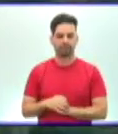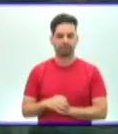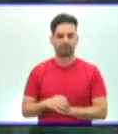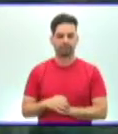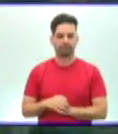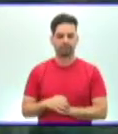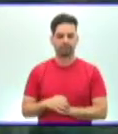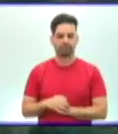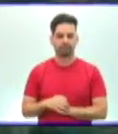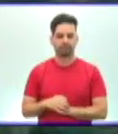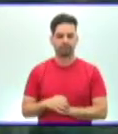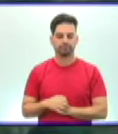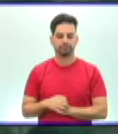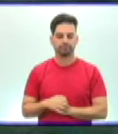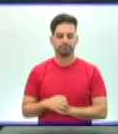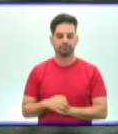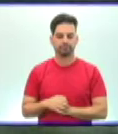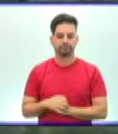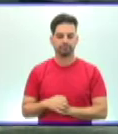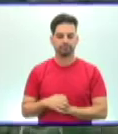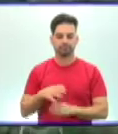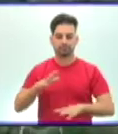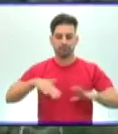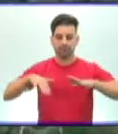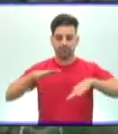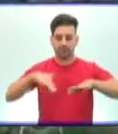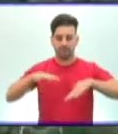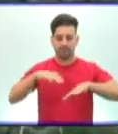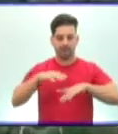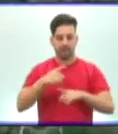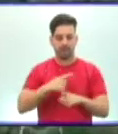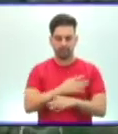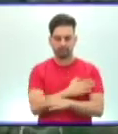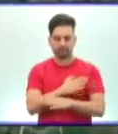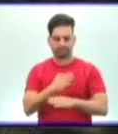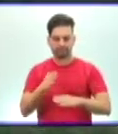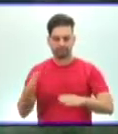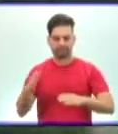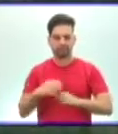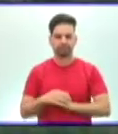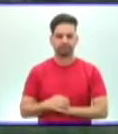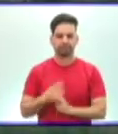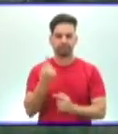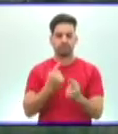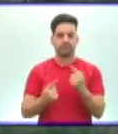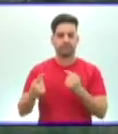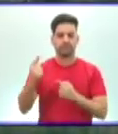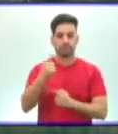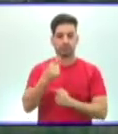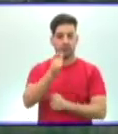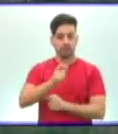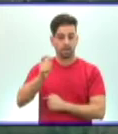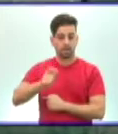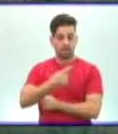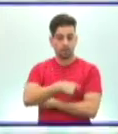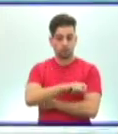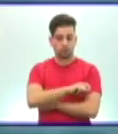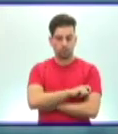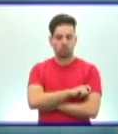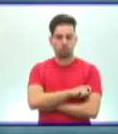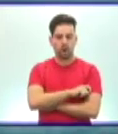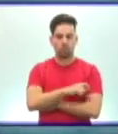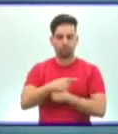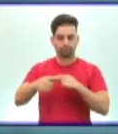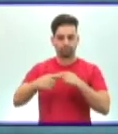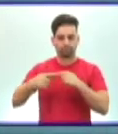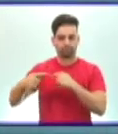Playa Arenosa El Salado, y en particular la perspectiva futura para los pueblos del Mariel y Playa